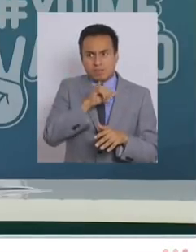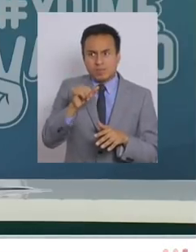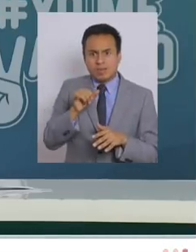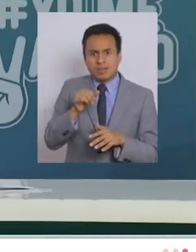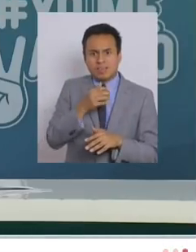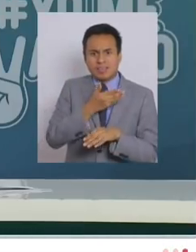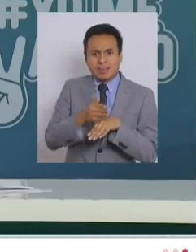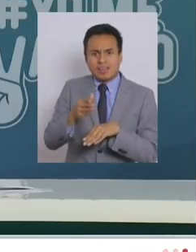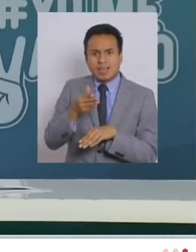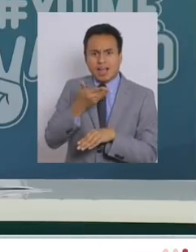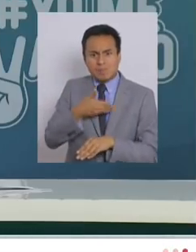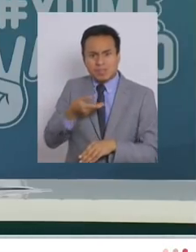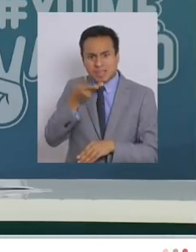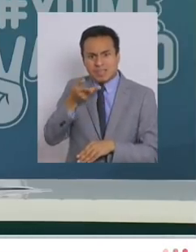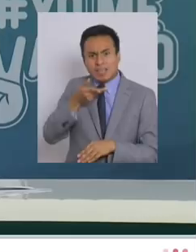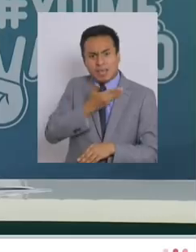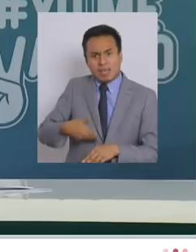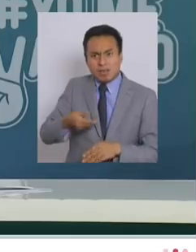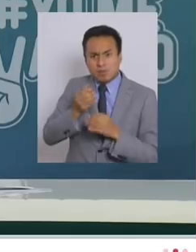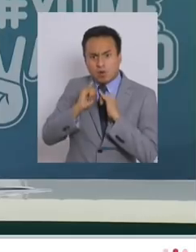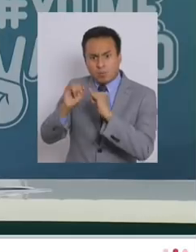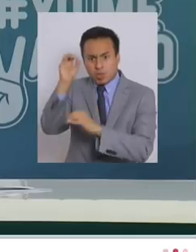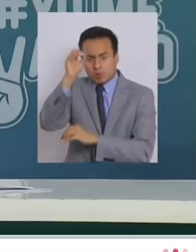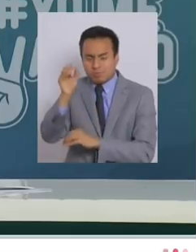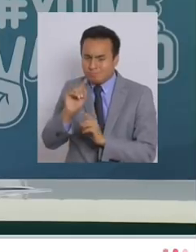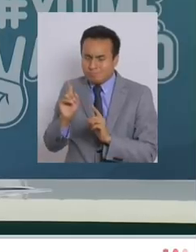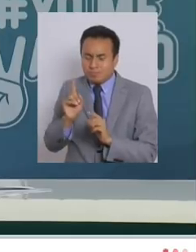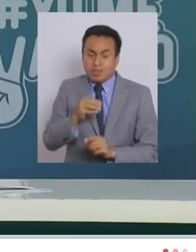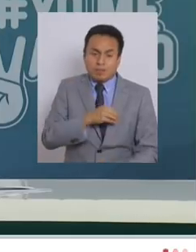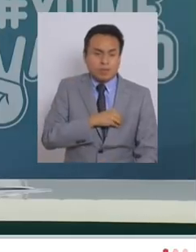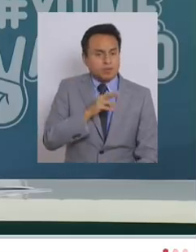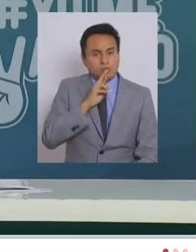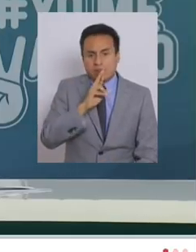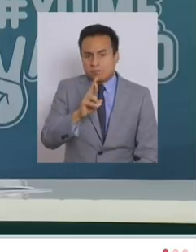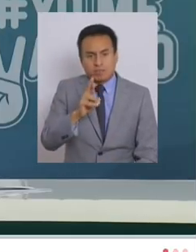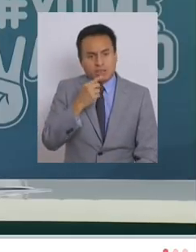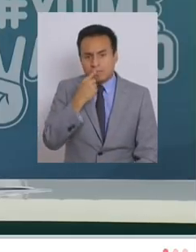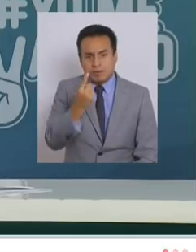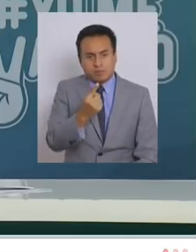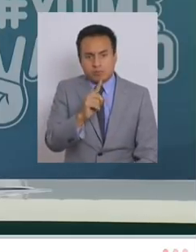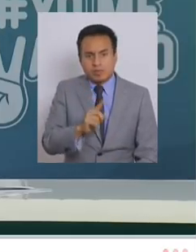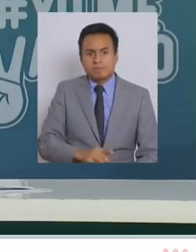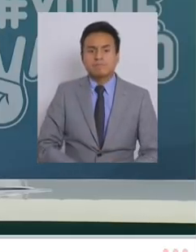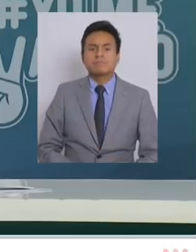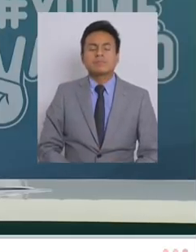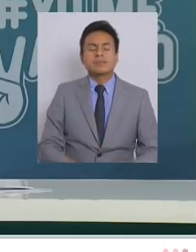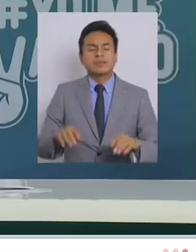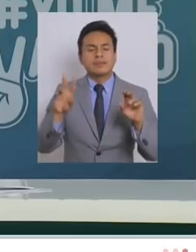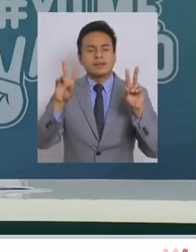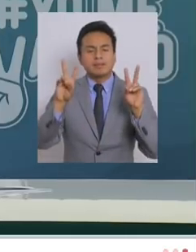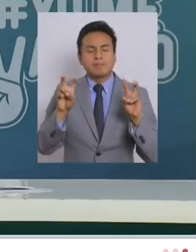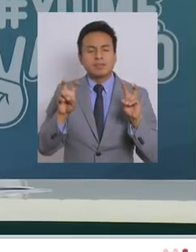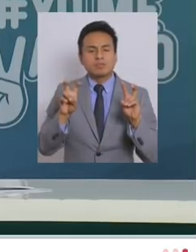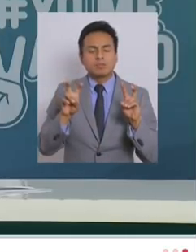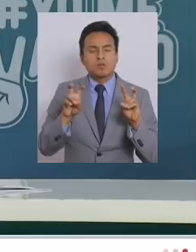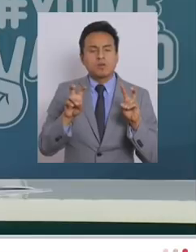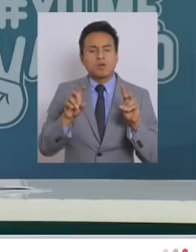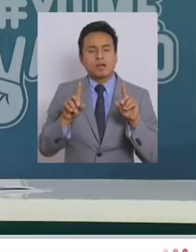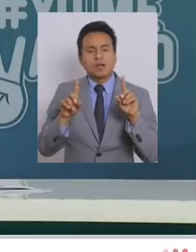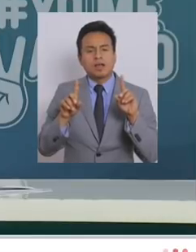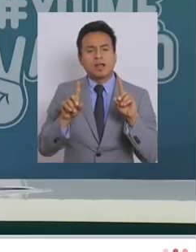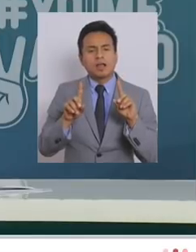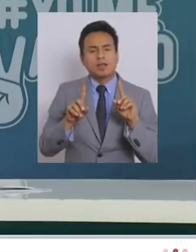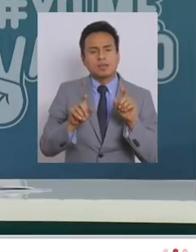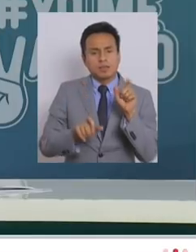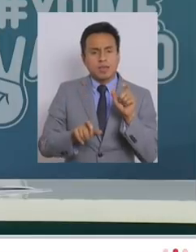opinión al presidente el sí que lamento no poder responderle a esa pregunta con respecto a los casos de